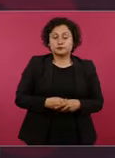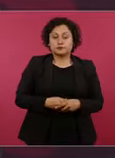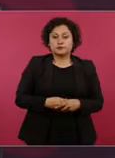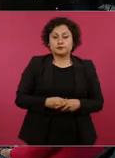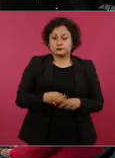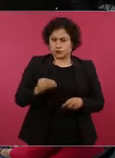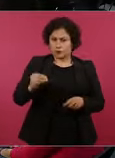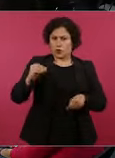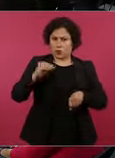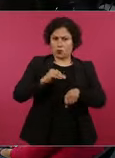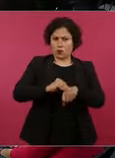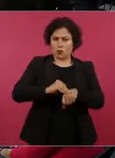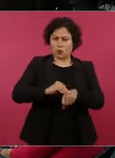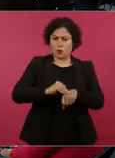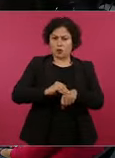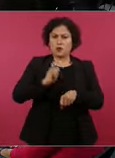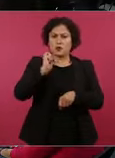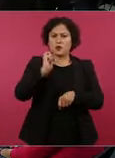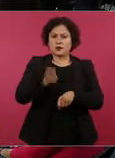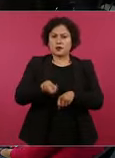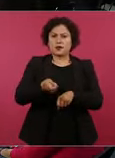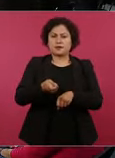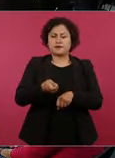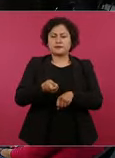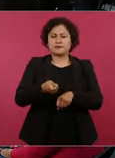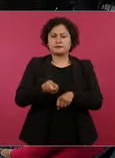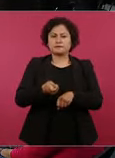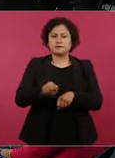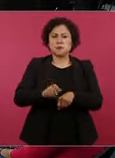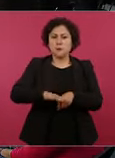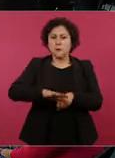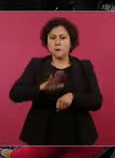¿Por qué no pones el índice de letalidad